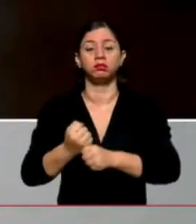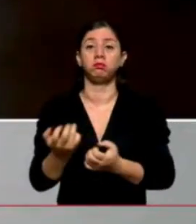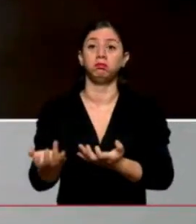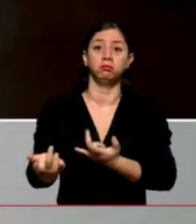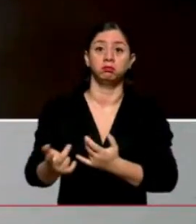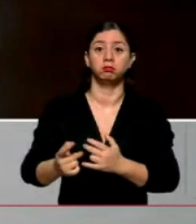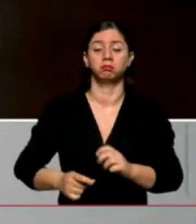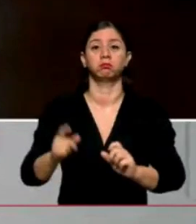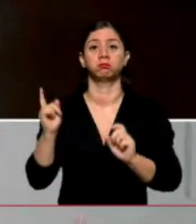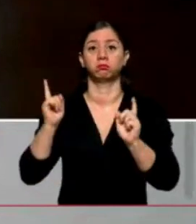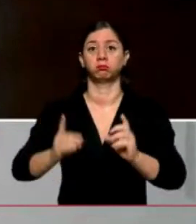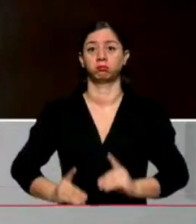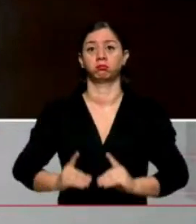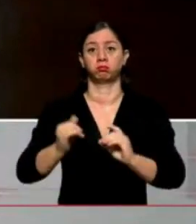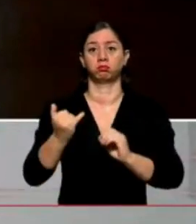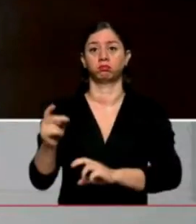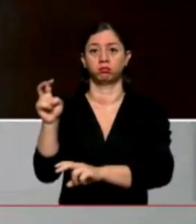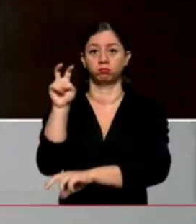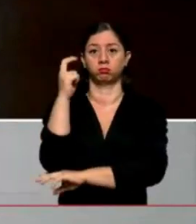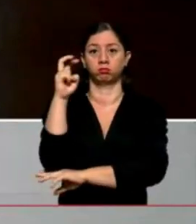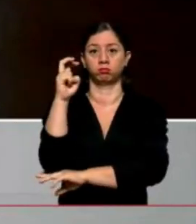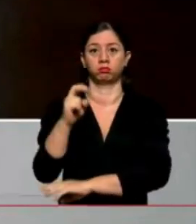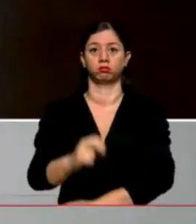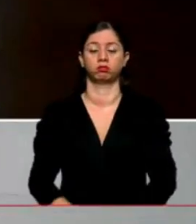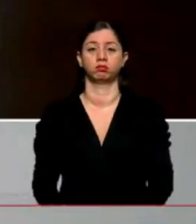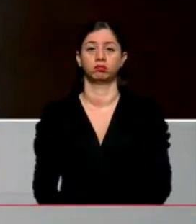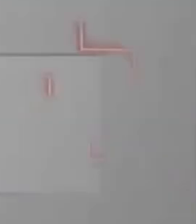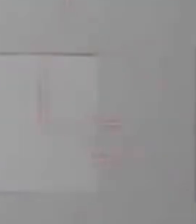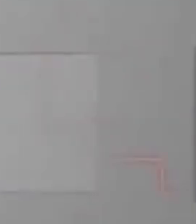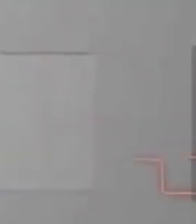en firme por parte de la Fiscalía.